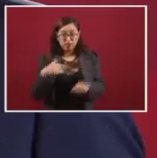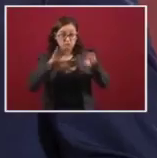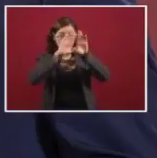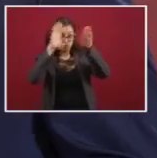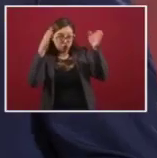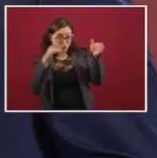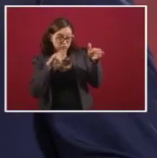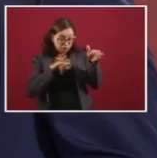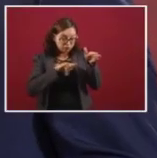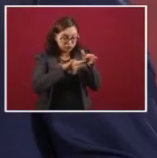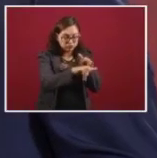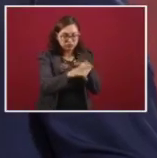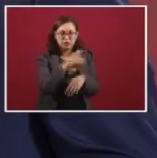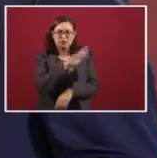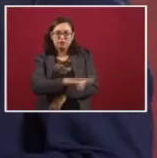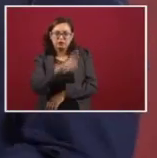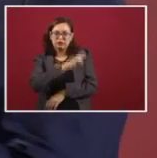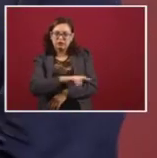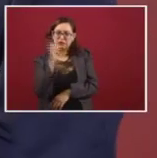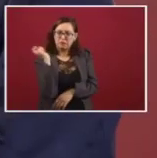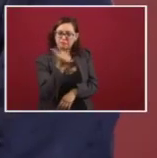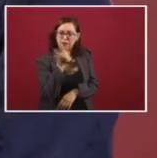que ya no tenemos